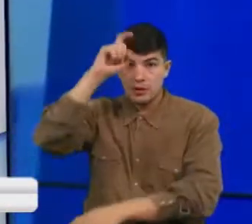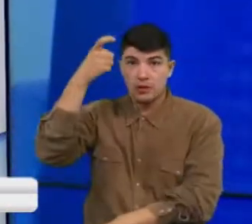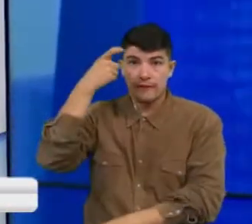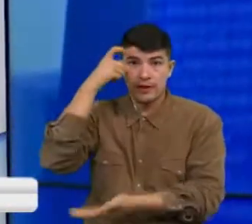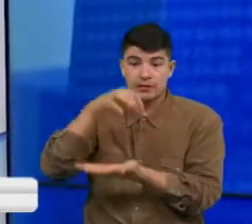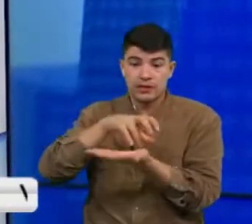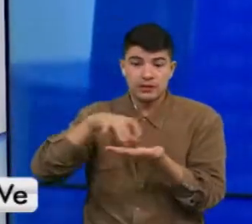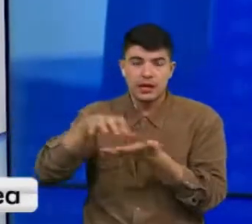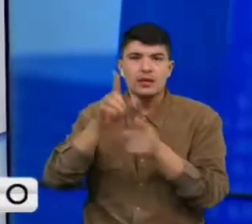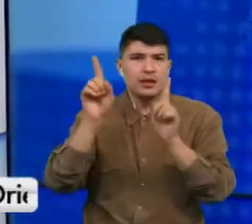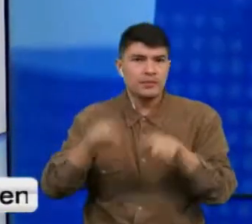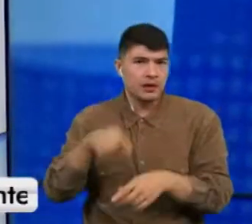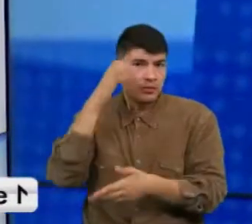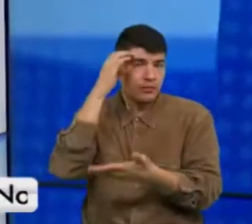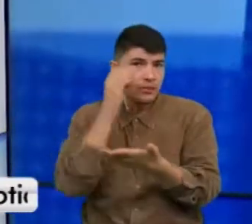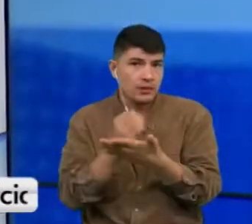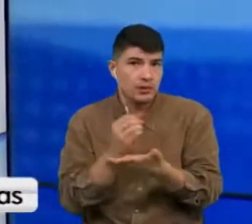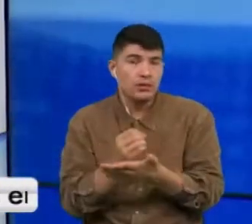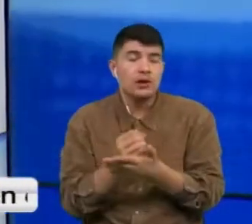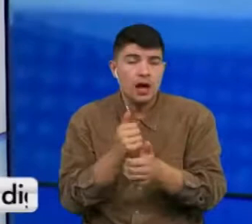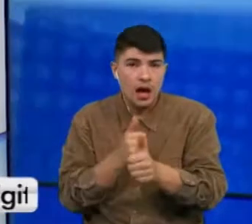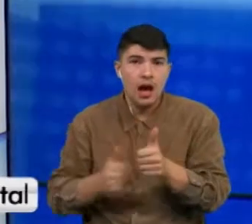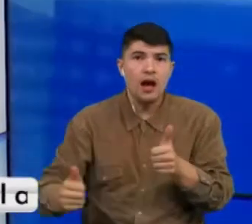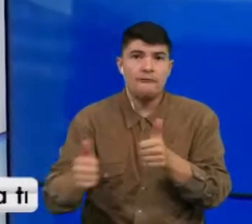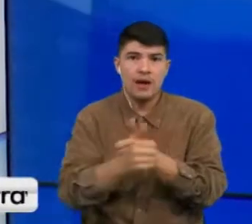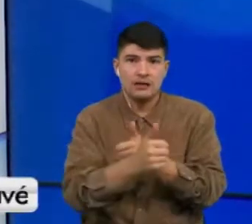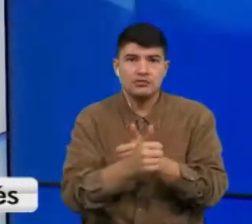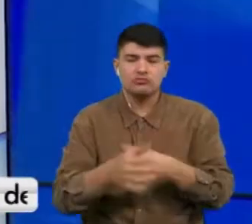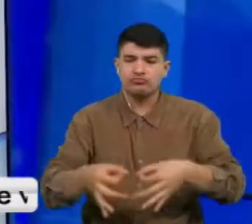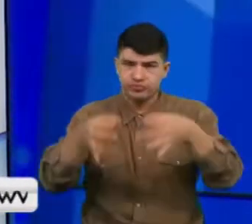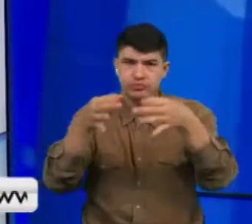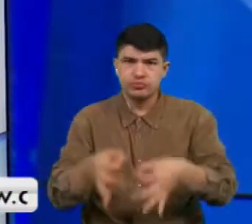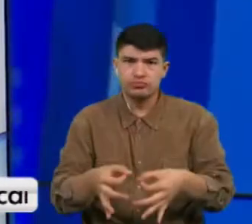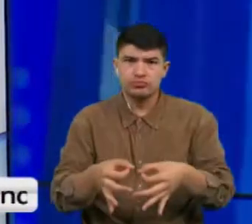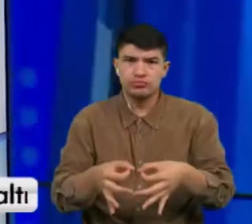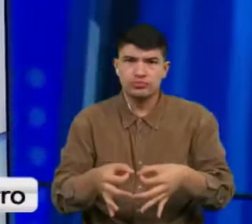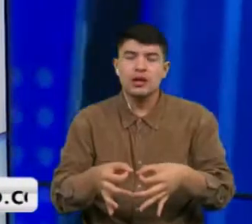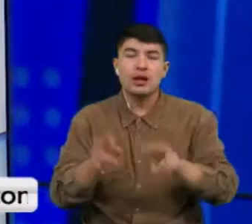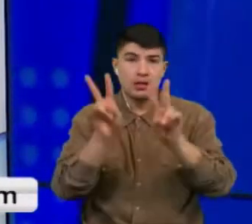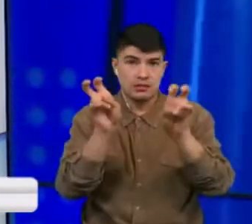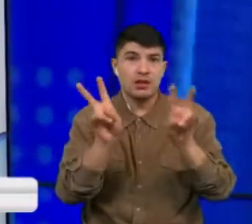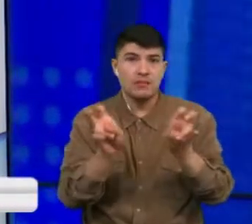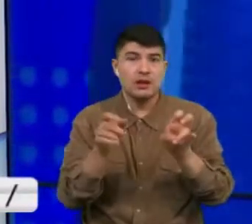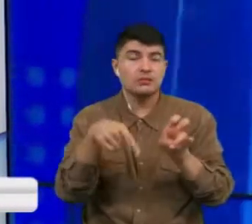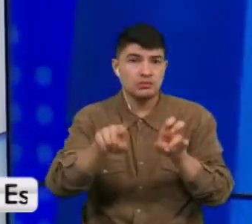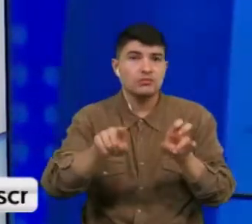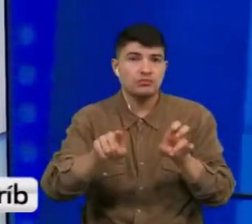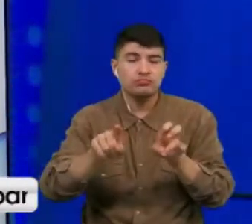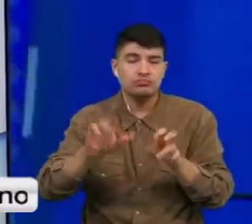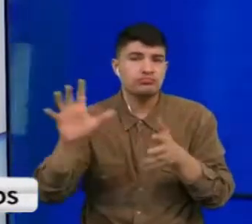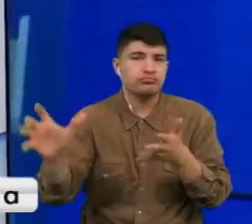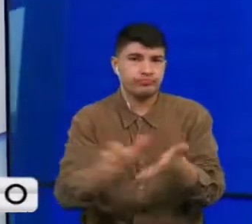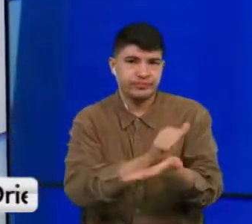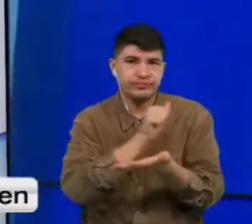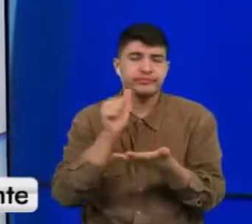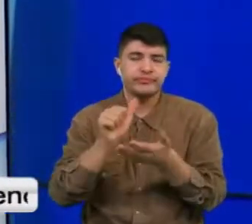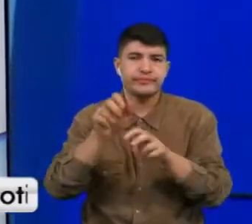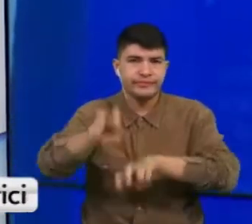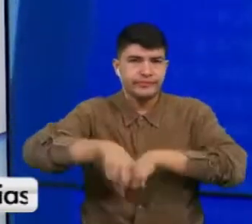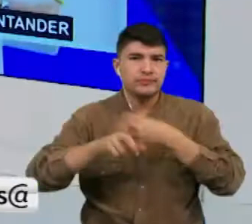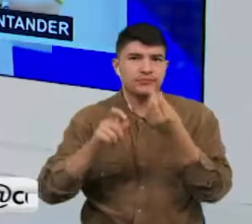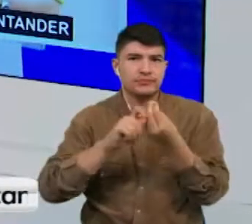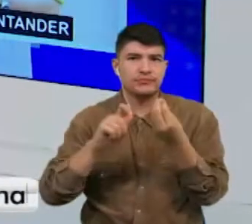Santander también dijo que está avanzando a paso firme pero seguro con el tema de la erradicación de la hoja para base de coca.